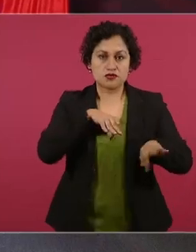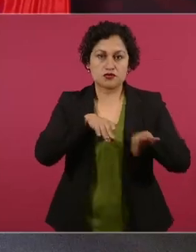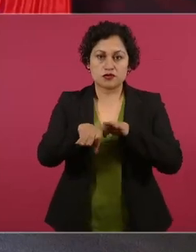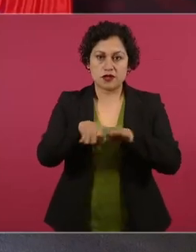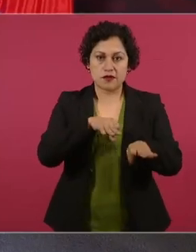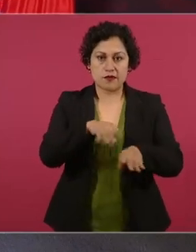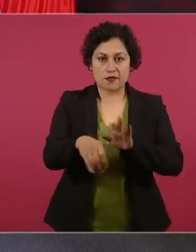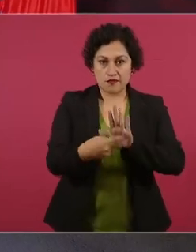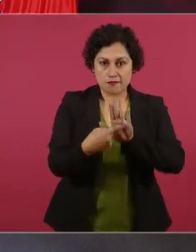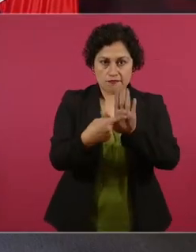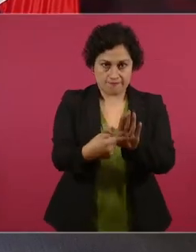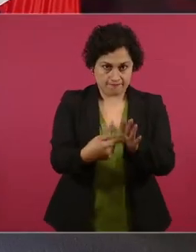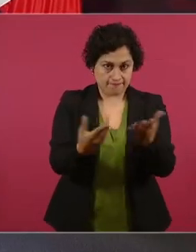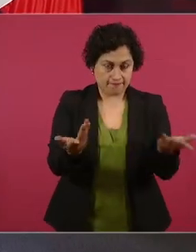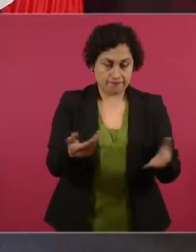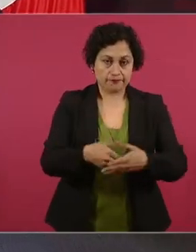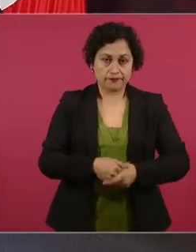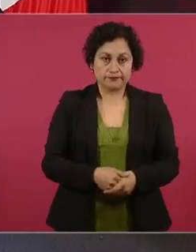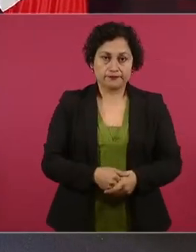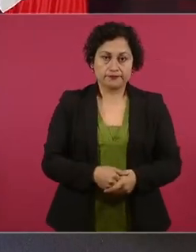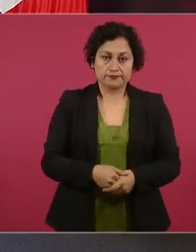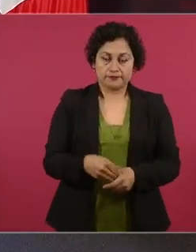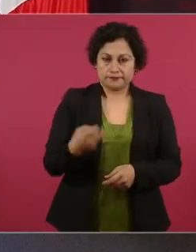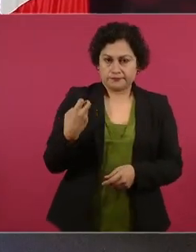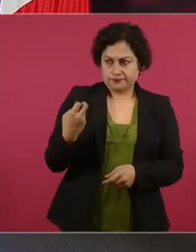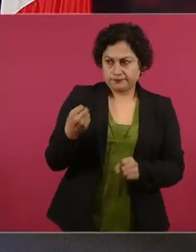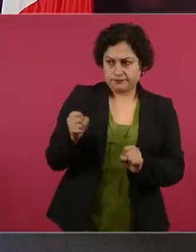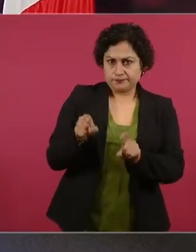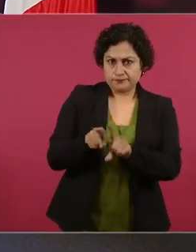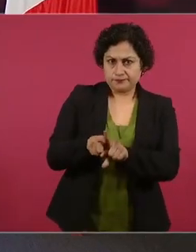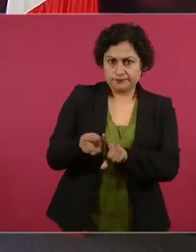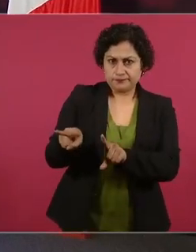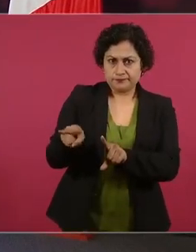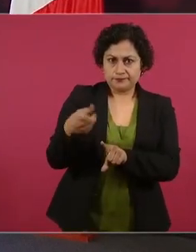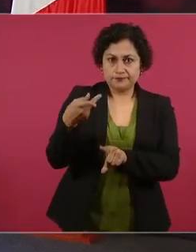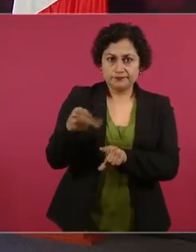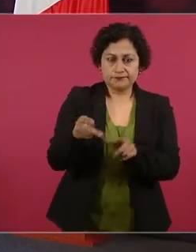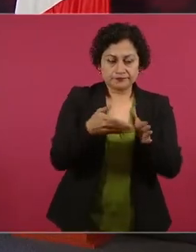mismo, pero en todo el sexenio,